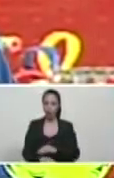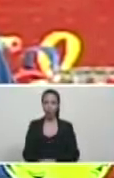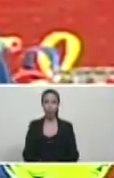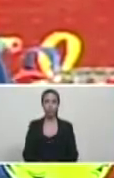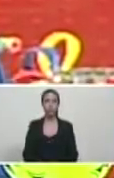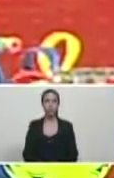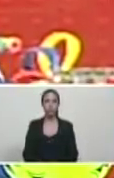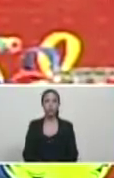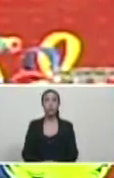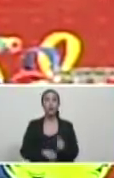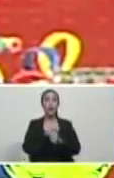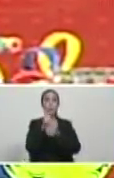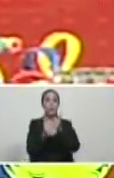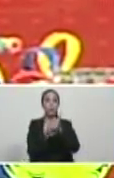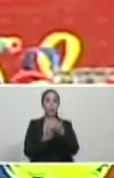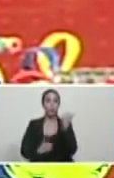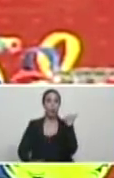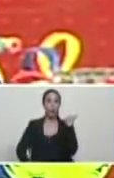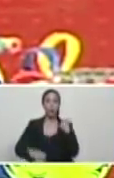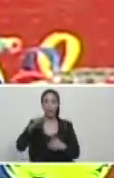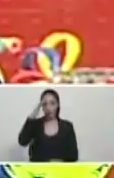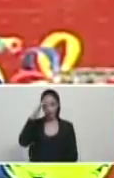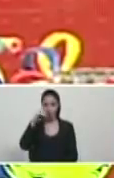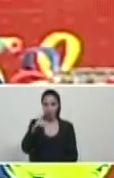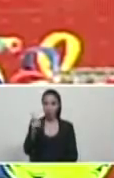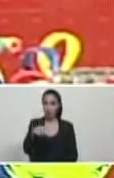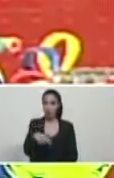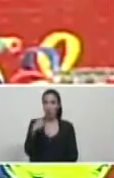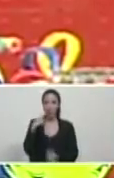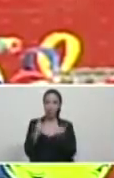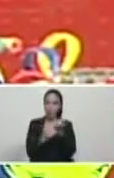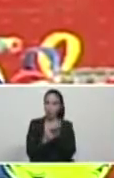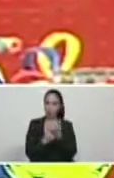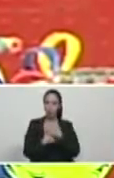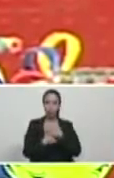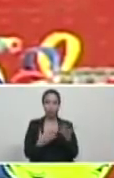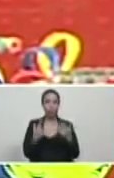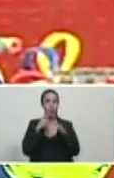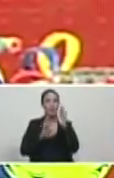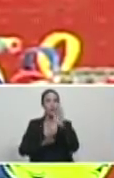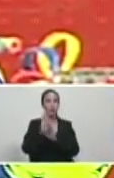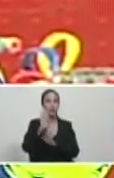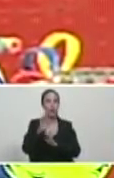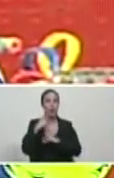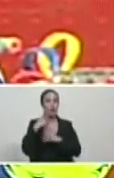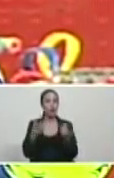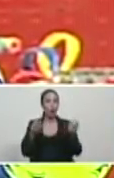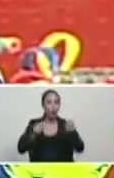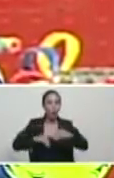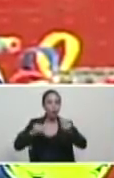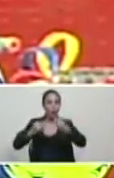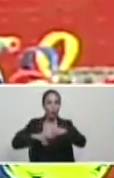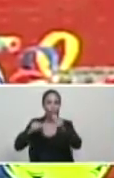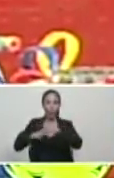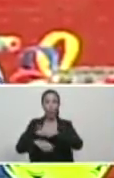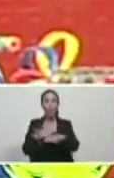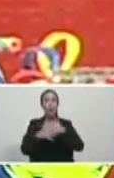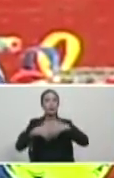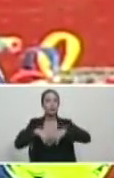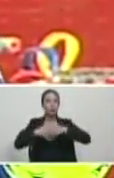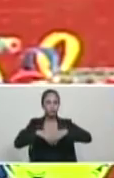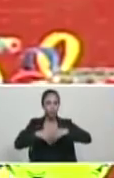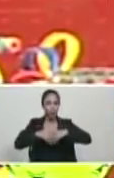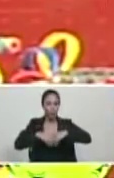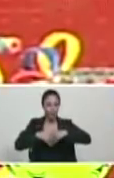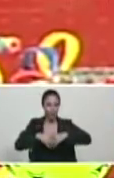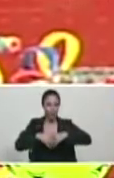está clara sobre este tema. Estoy de acuerdo en apoyar el surgimiento de un conglomerado industrial,